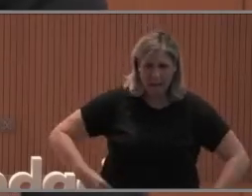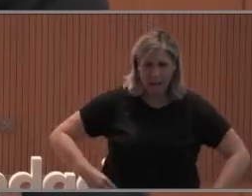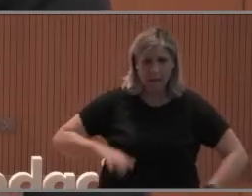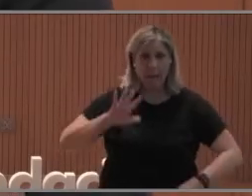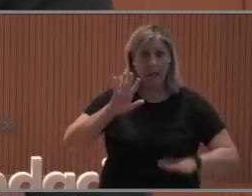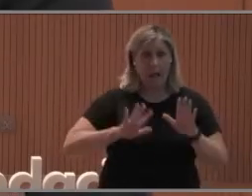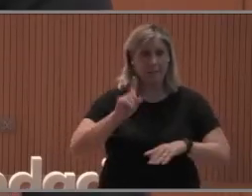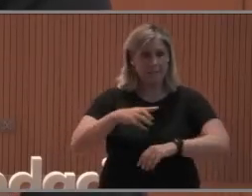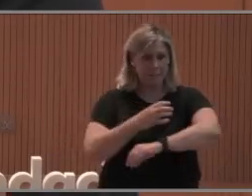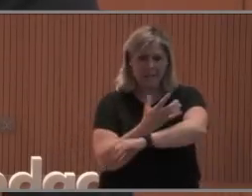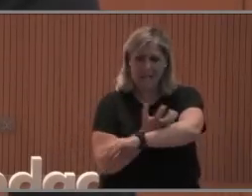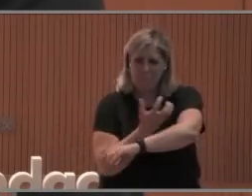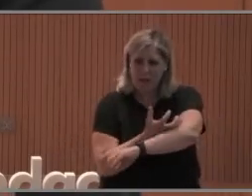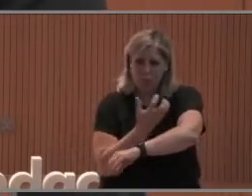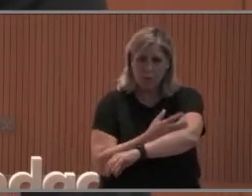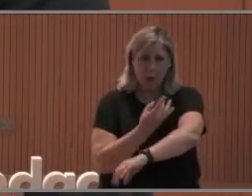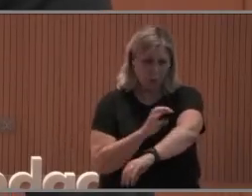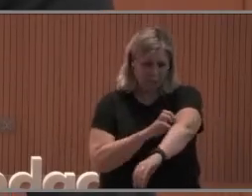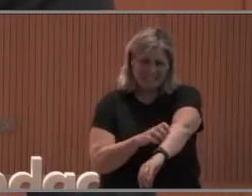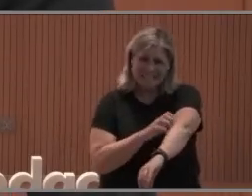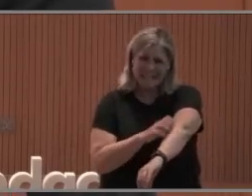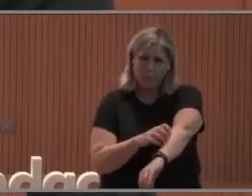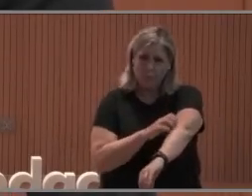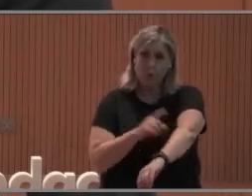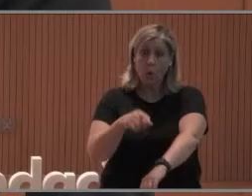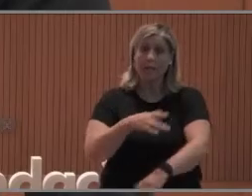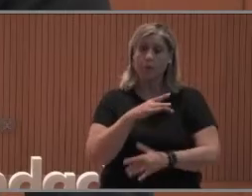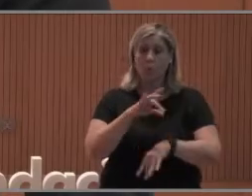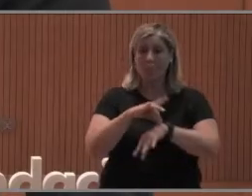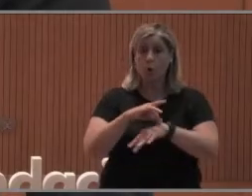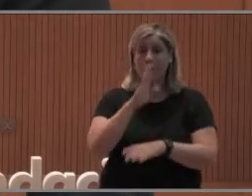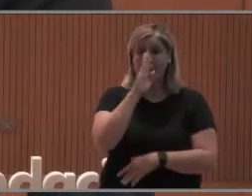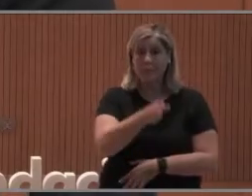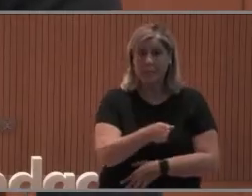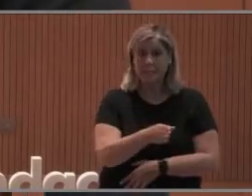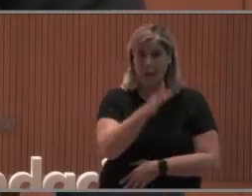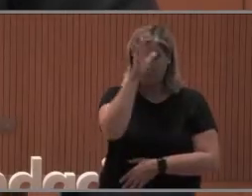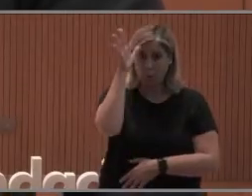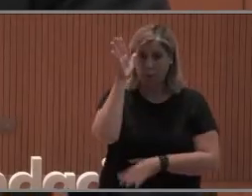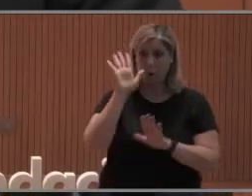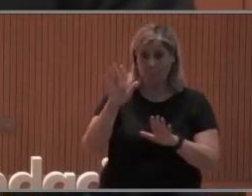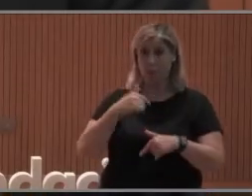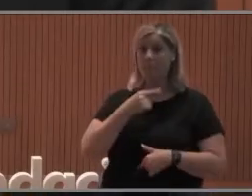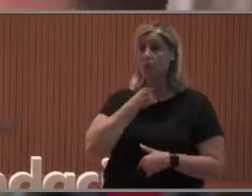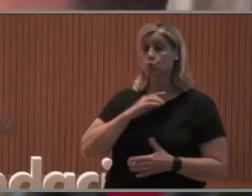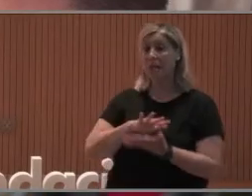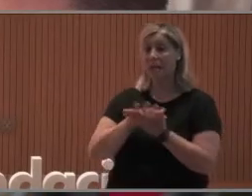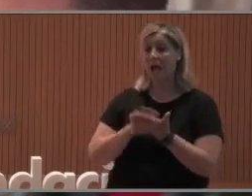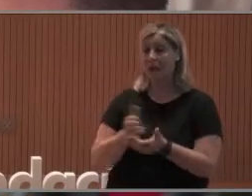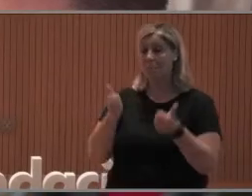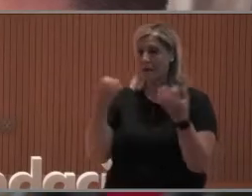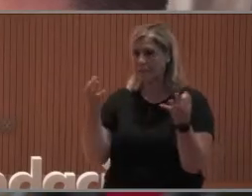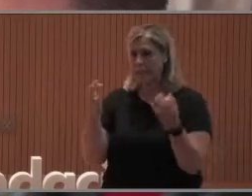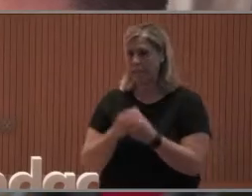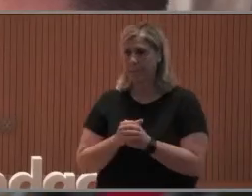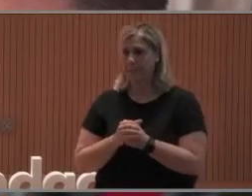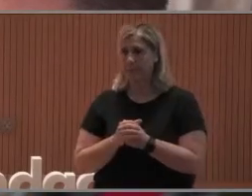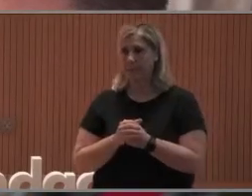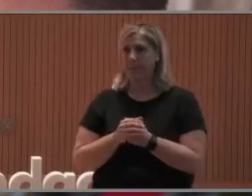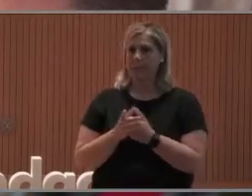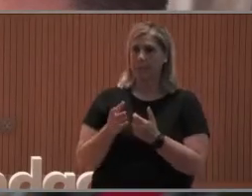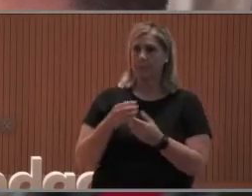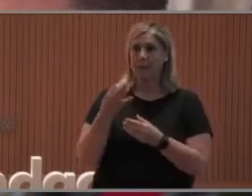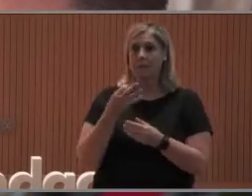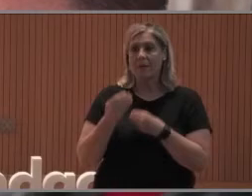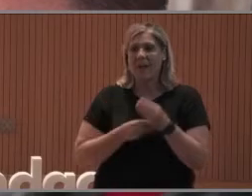solares, sarpullido por calor. Eso serían las patologías directas por calor. Pero lo que sí que me gustaría hablar es de que lo que tenemos